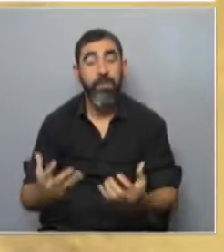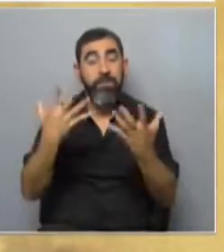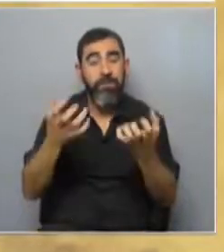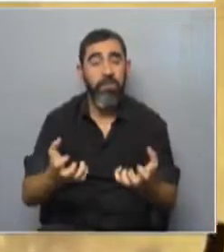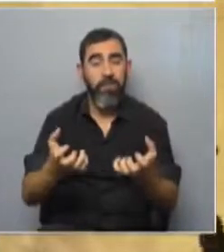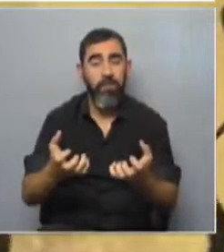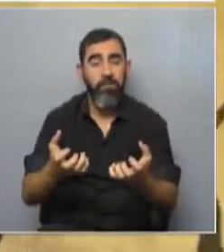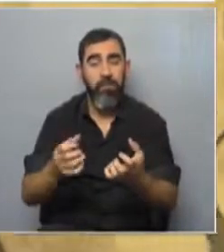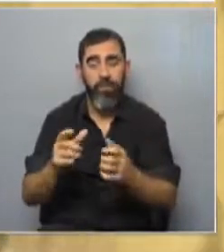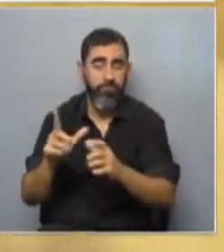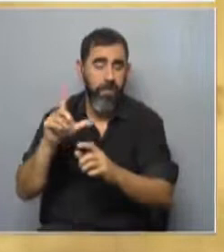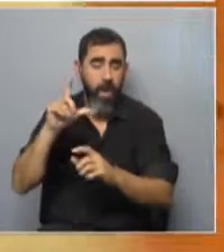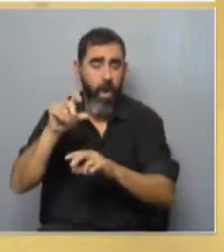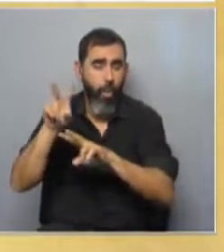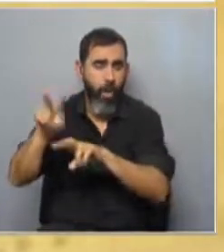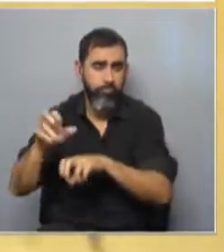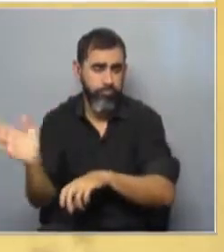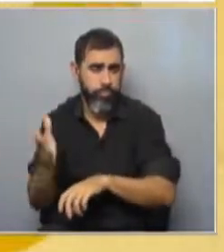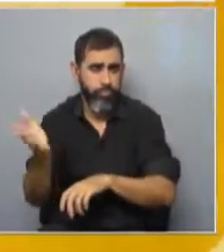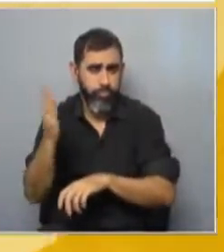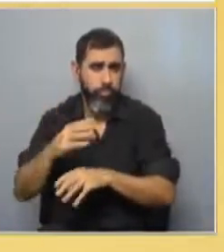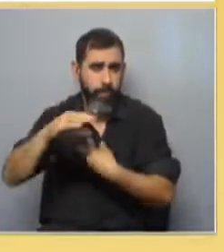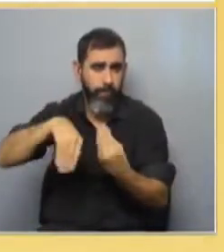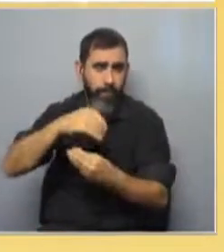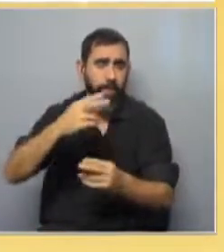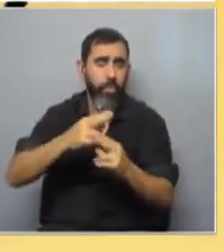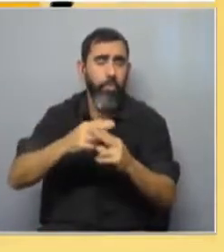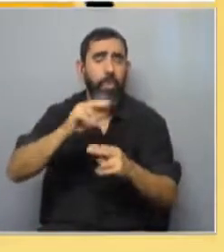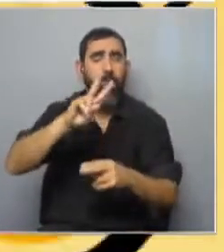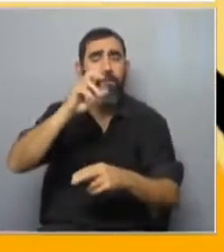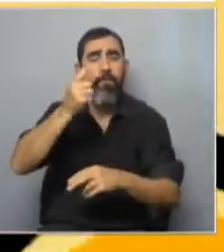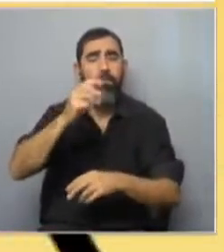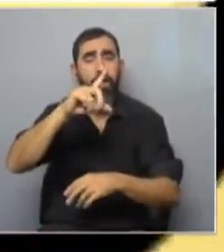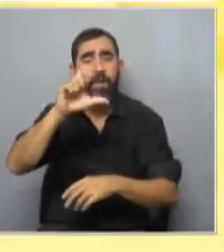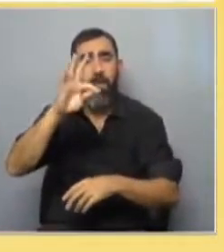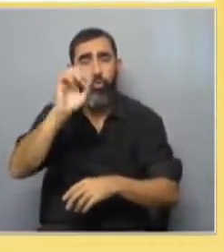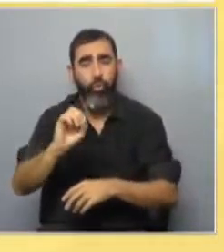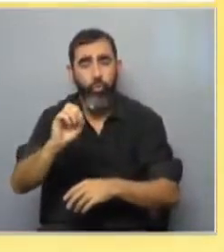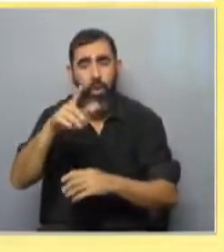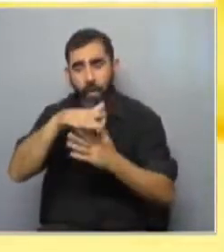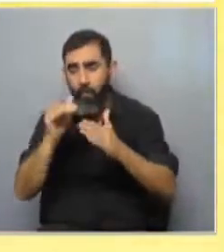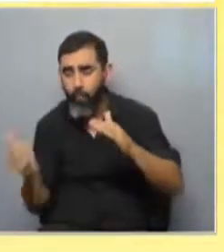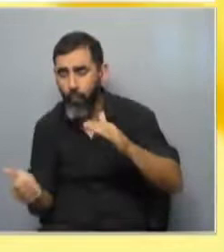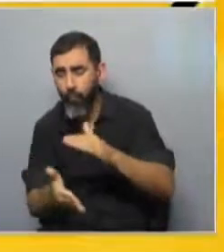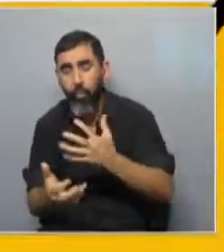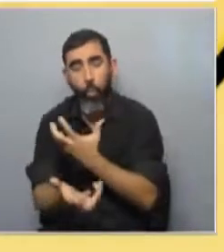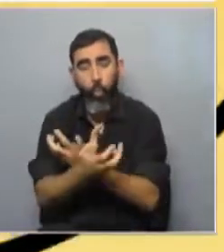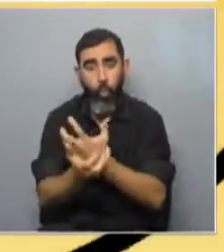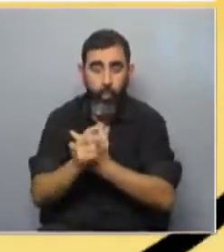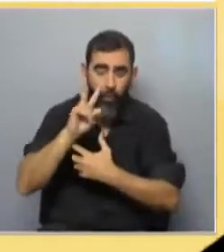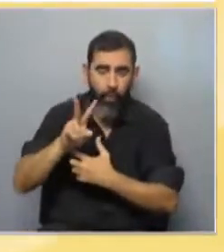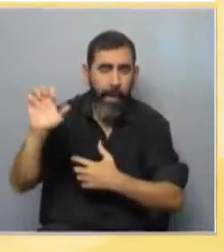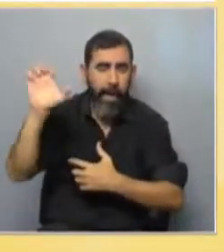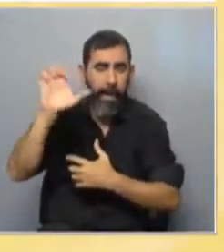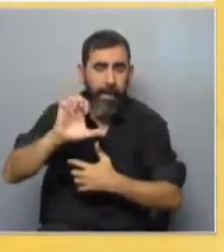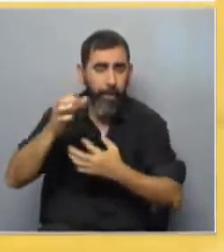unas remolachas, ¿no? Los productores de allí, la familia Valeto, aparecieron en el fondo los huesos. Y era enero,